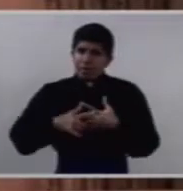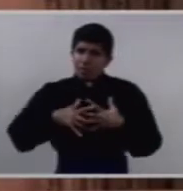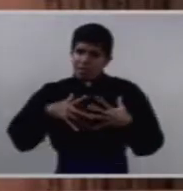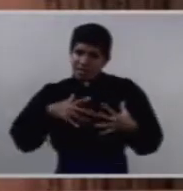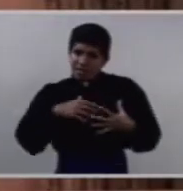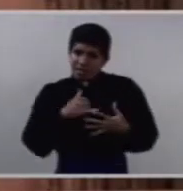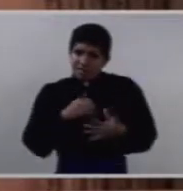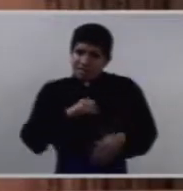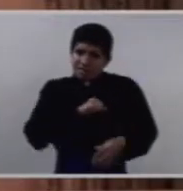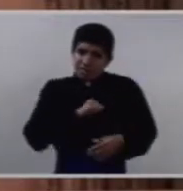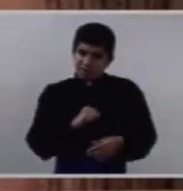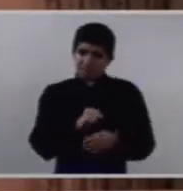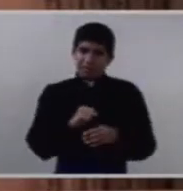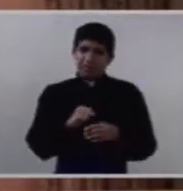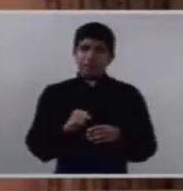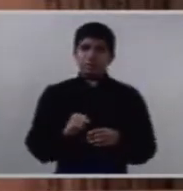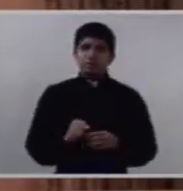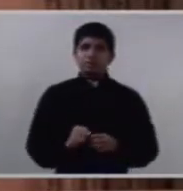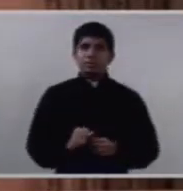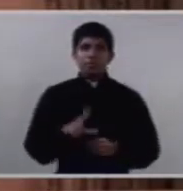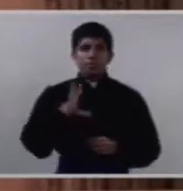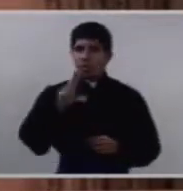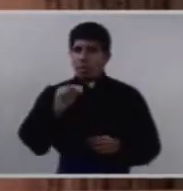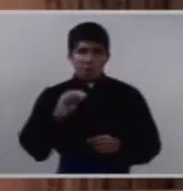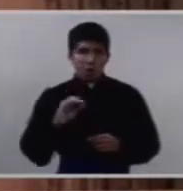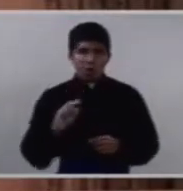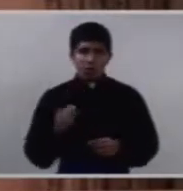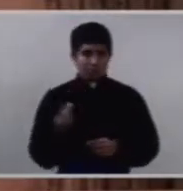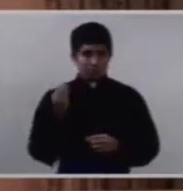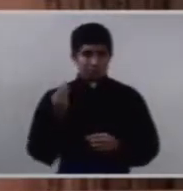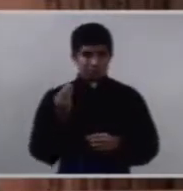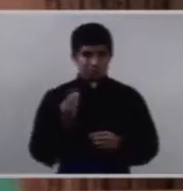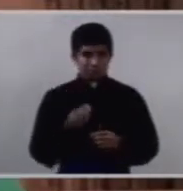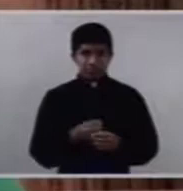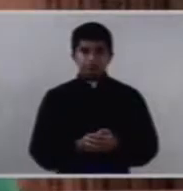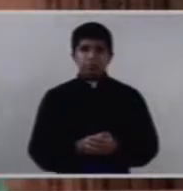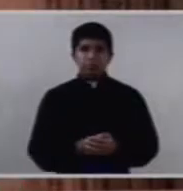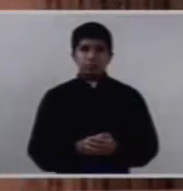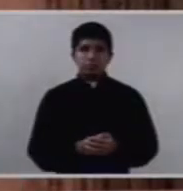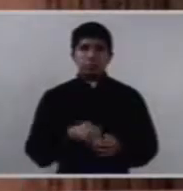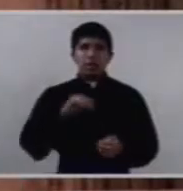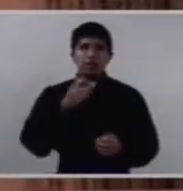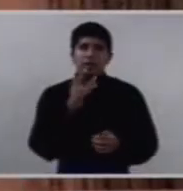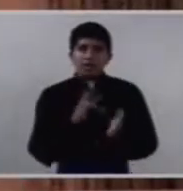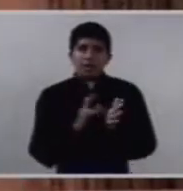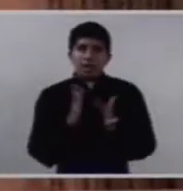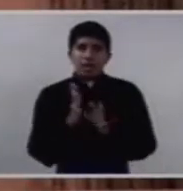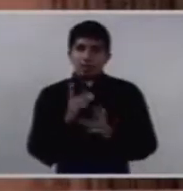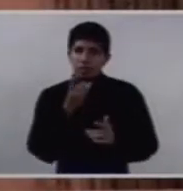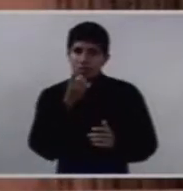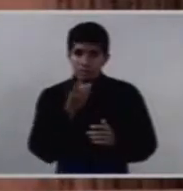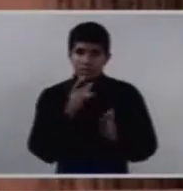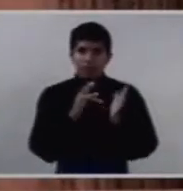ofensa, no lo es tanto. Así Jesús dijo en la